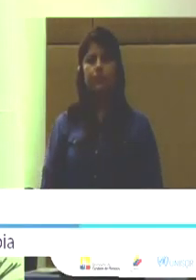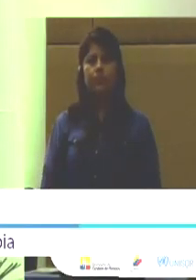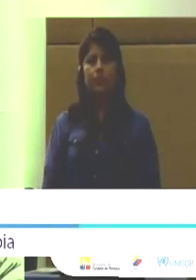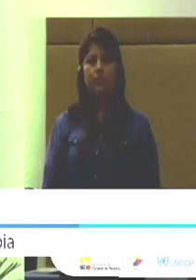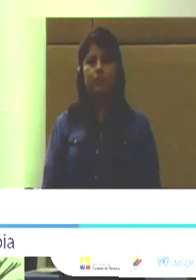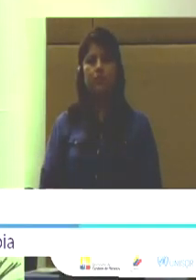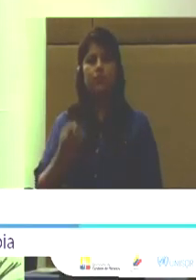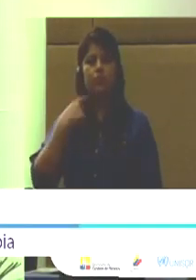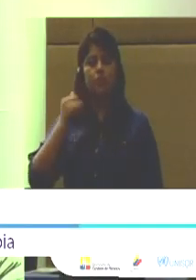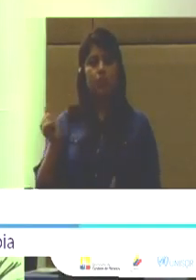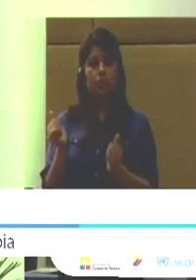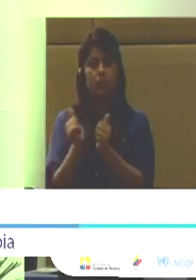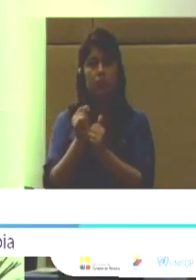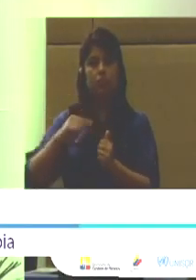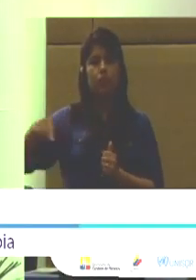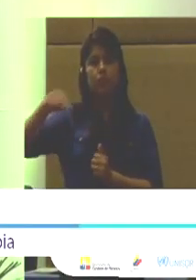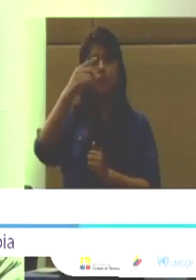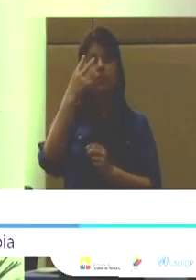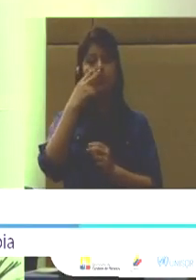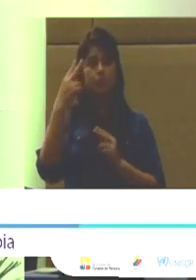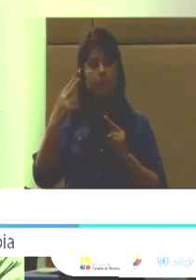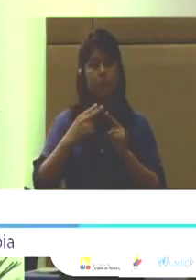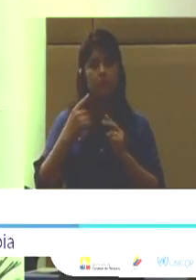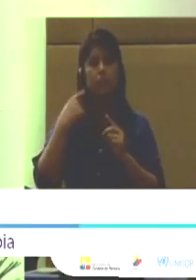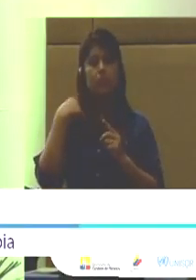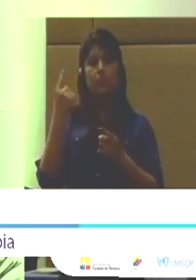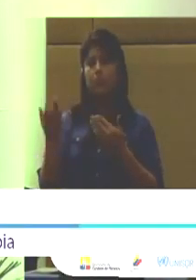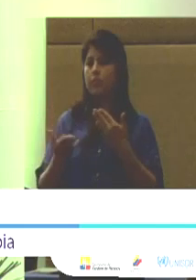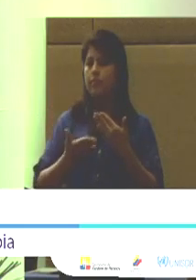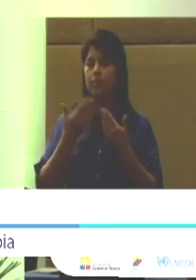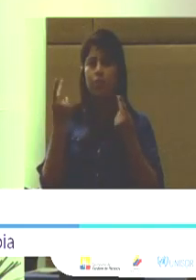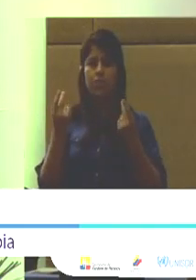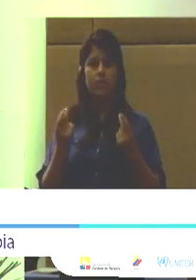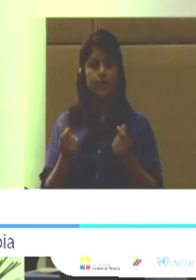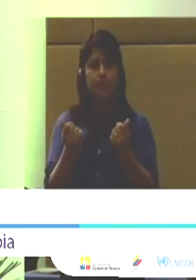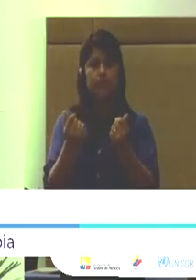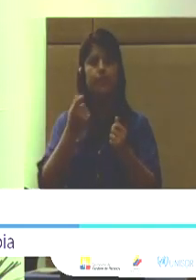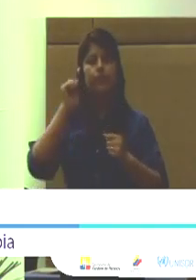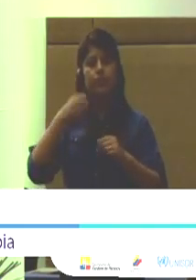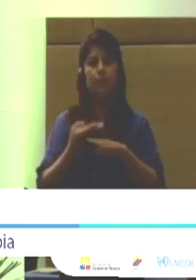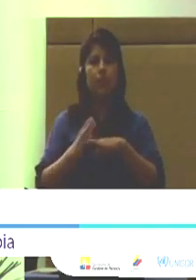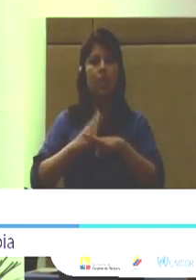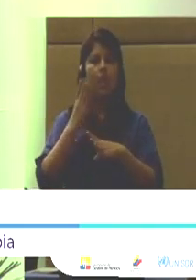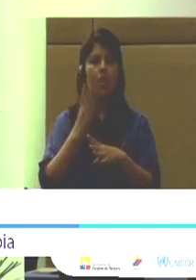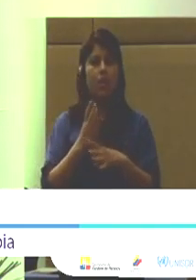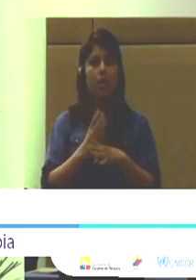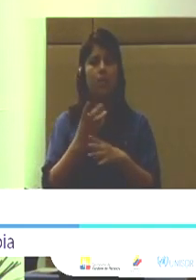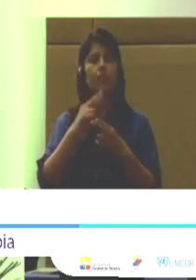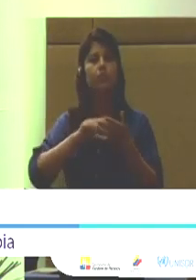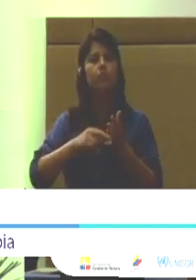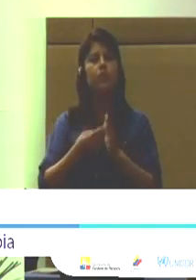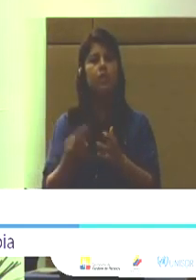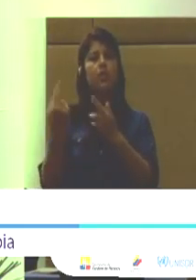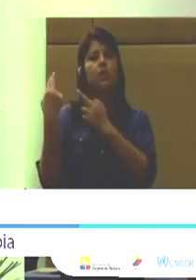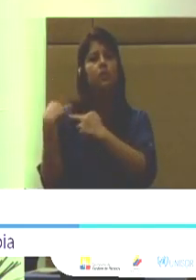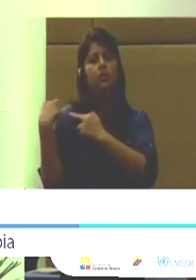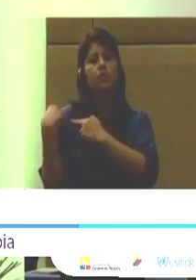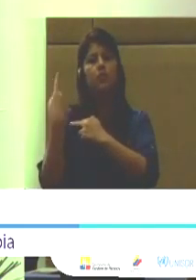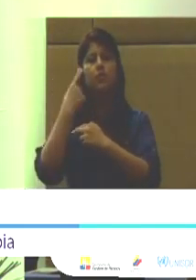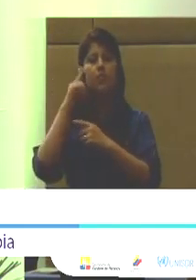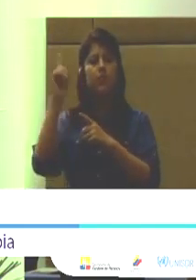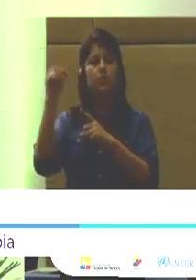Como ustedes observan, de una manera muy rápida, pues vamos a hablar sobre las responsabilidades de las instituciones